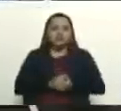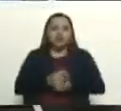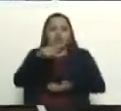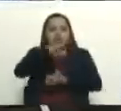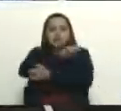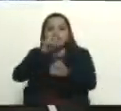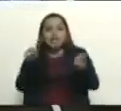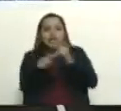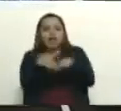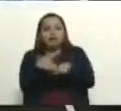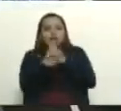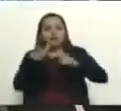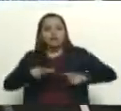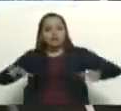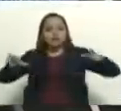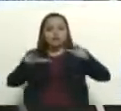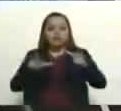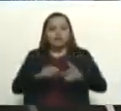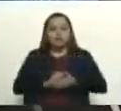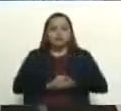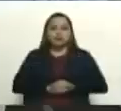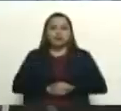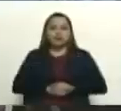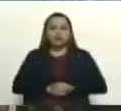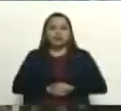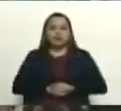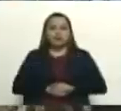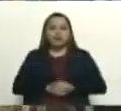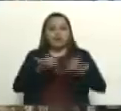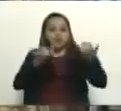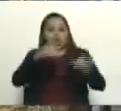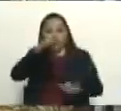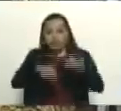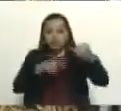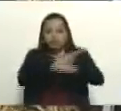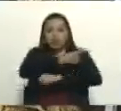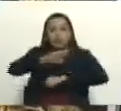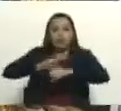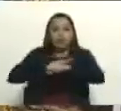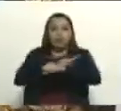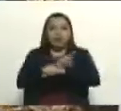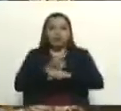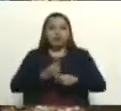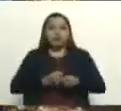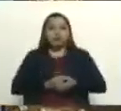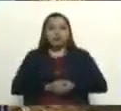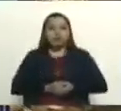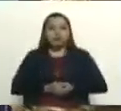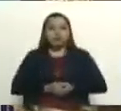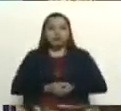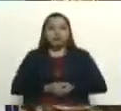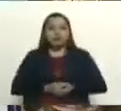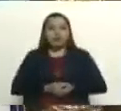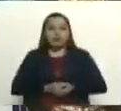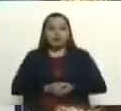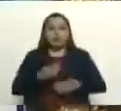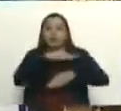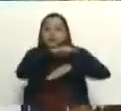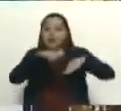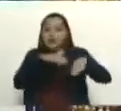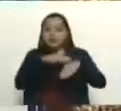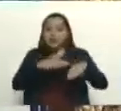de paisaje. Y ya sus últimas horas, una ministra